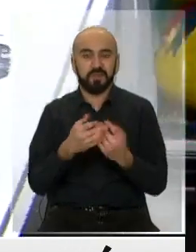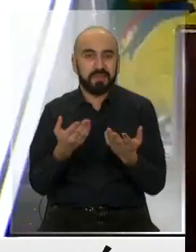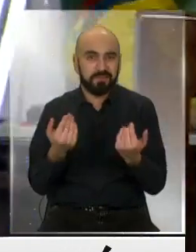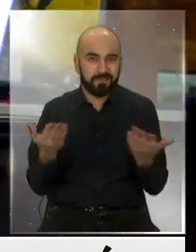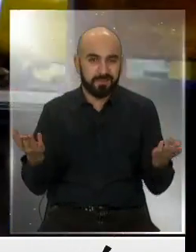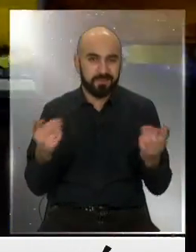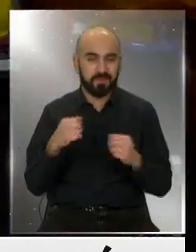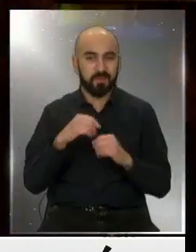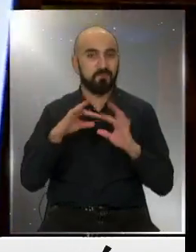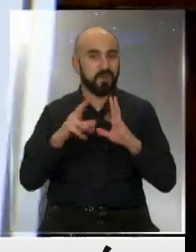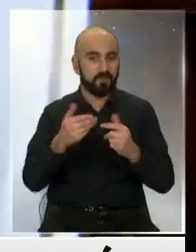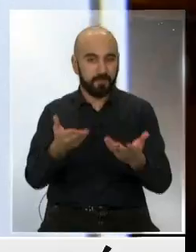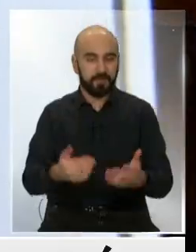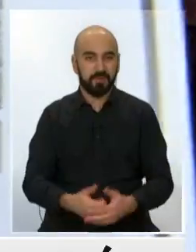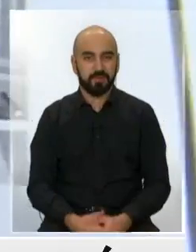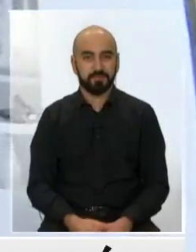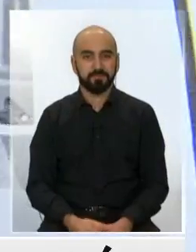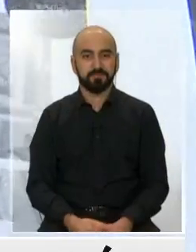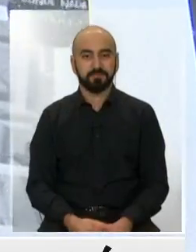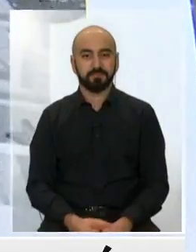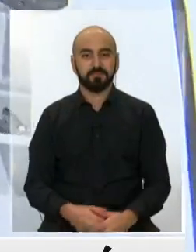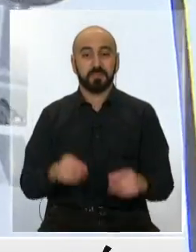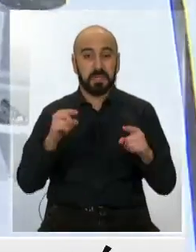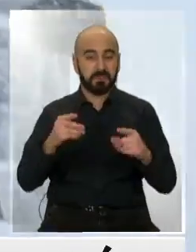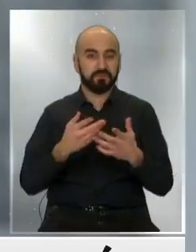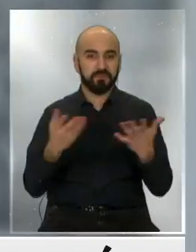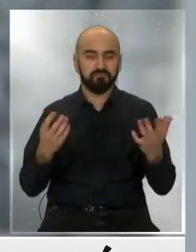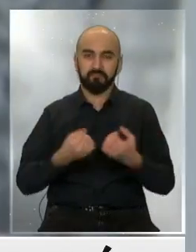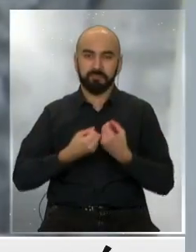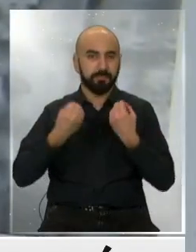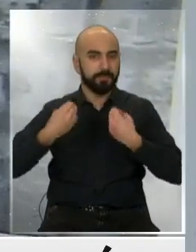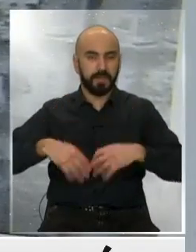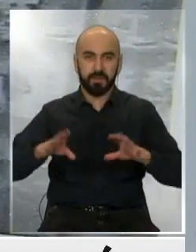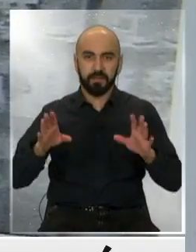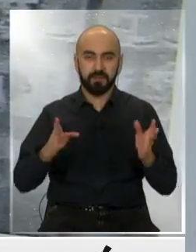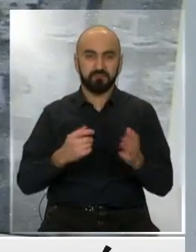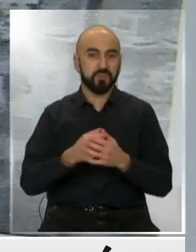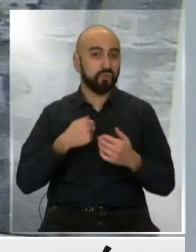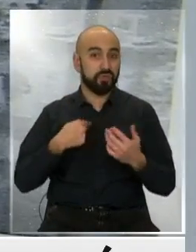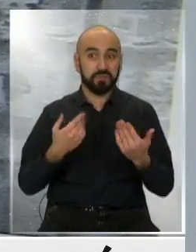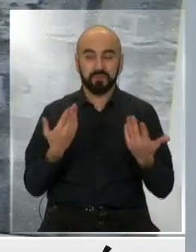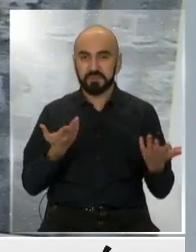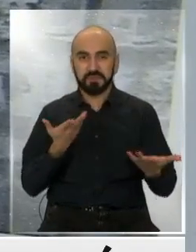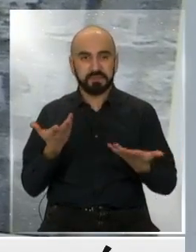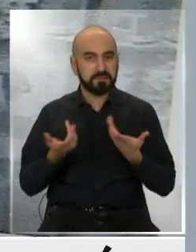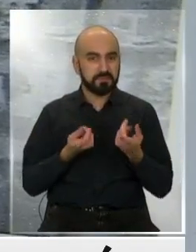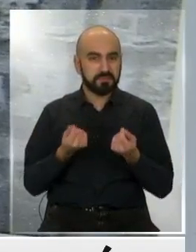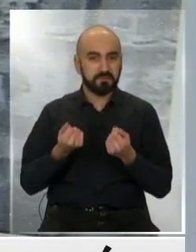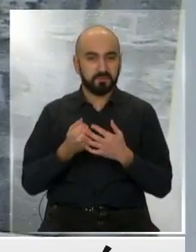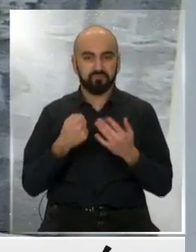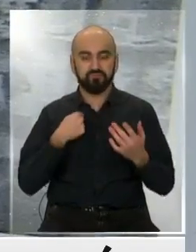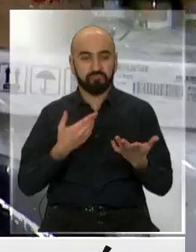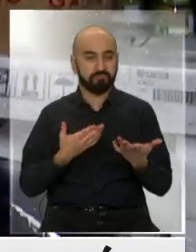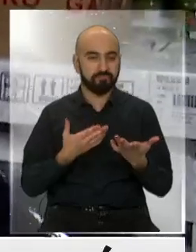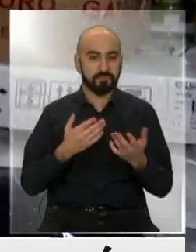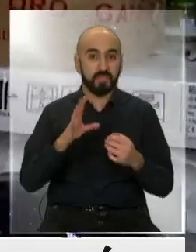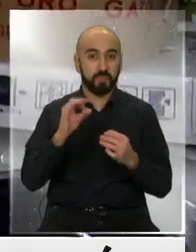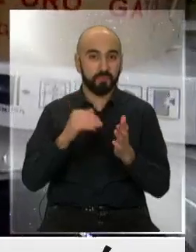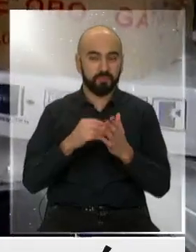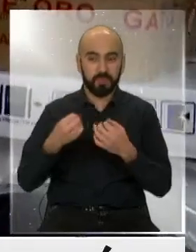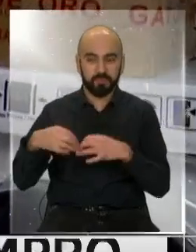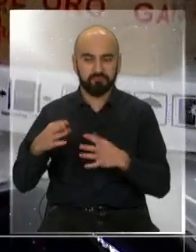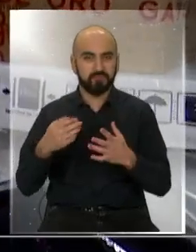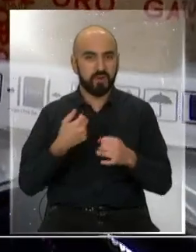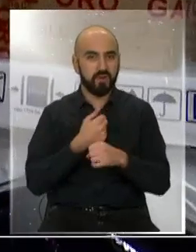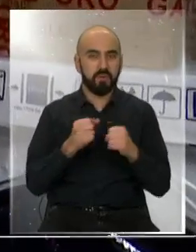familia. Esto ya fue una pérdida y tenía que recuperarme, pues no por esta plata yo me podía dejar